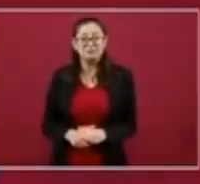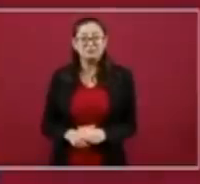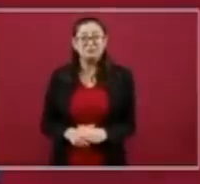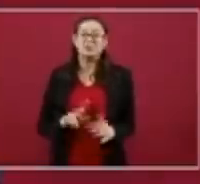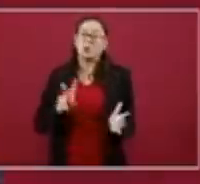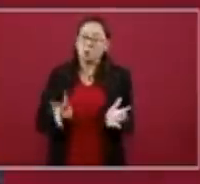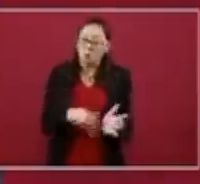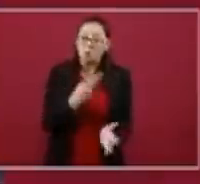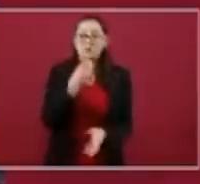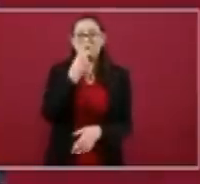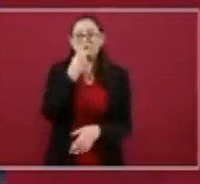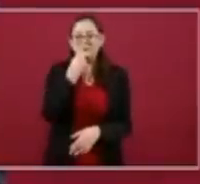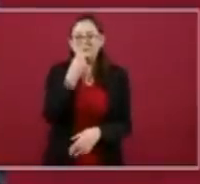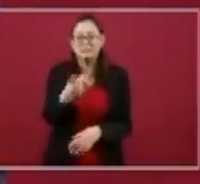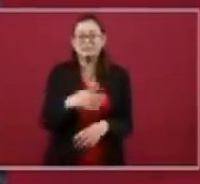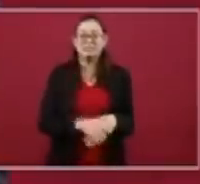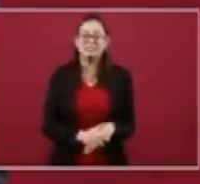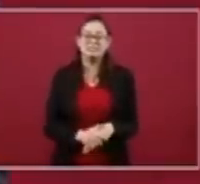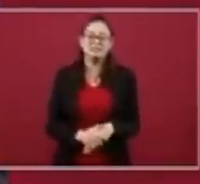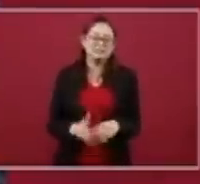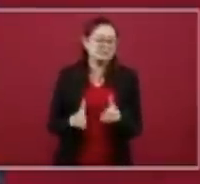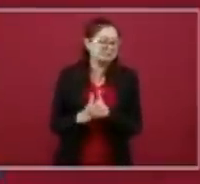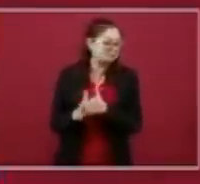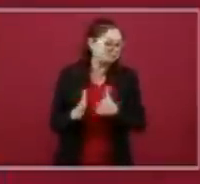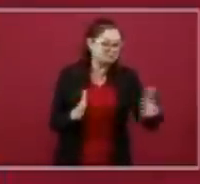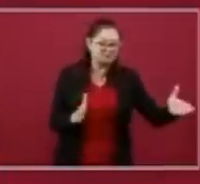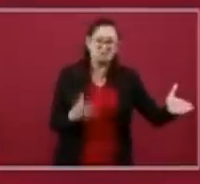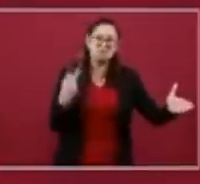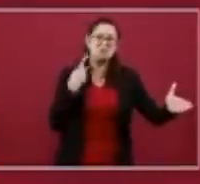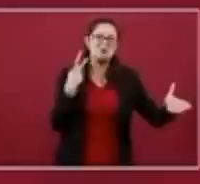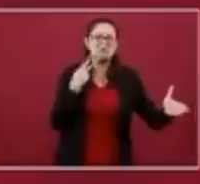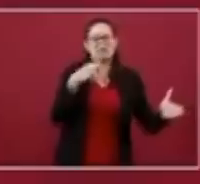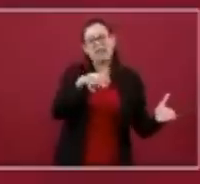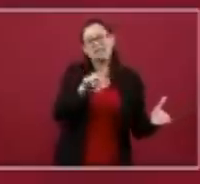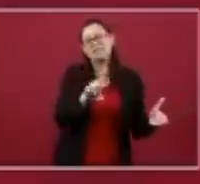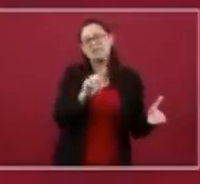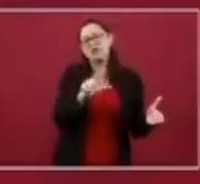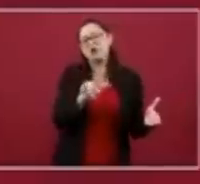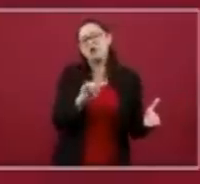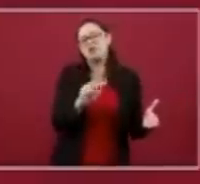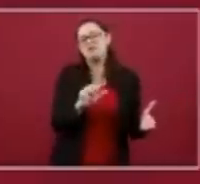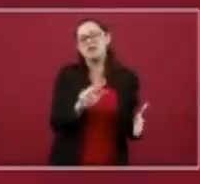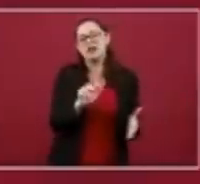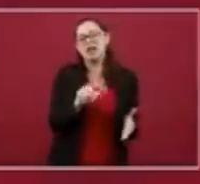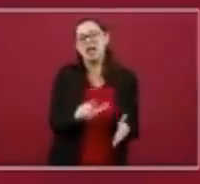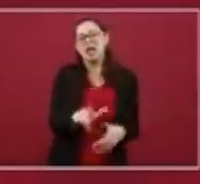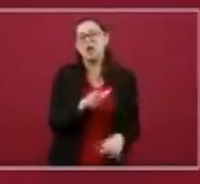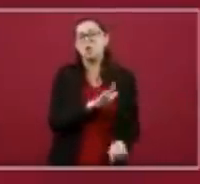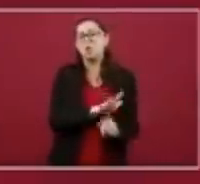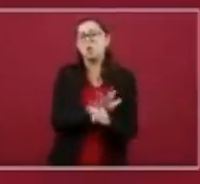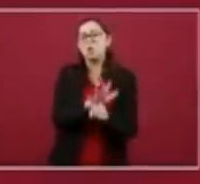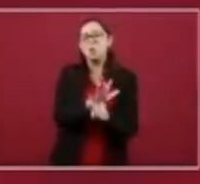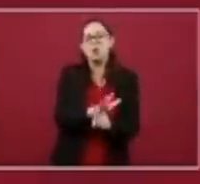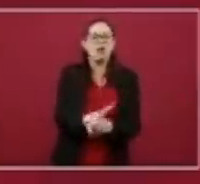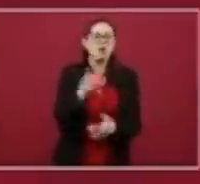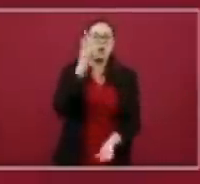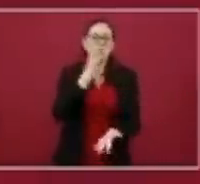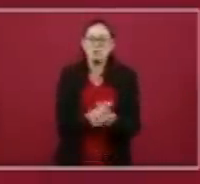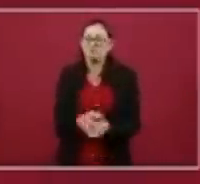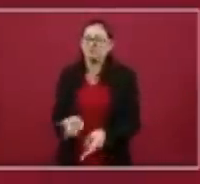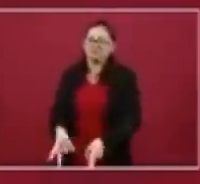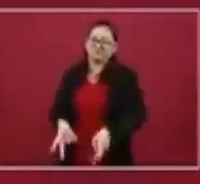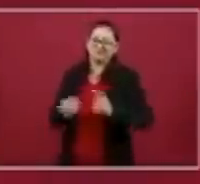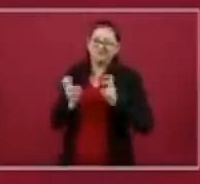Repito, la llamada política neoliberal no es más que, no fue más que una política de pillaje, de